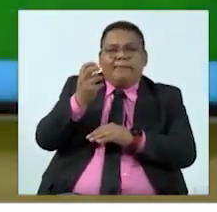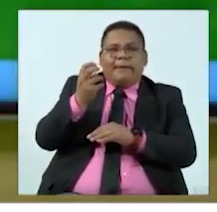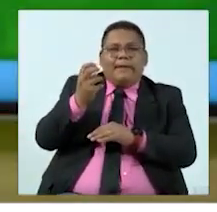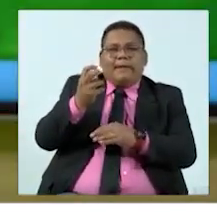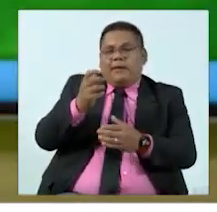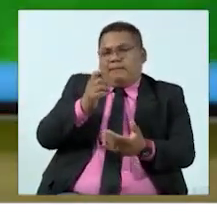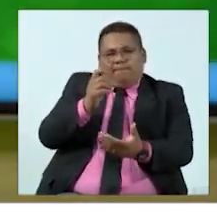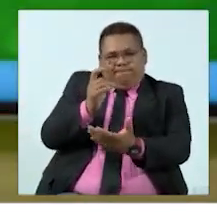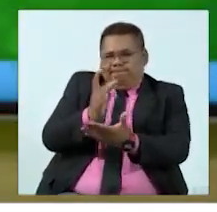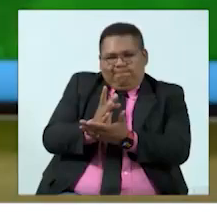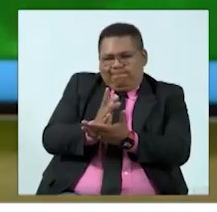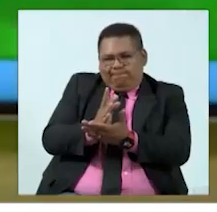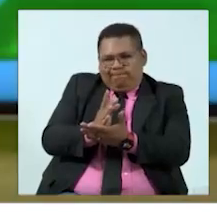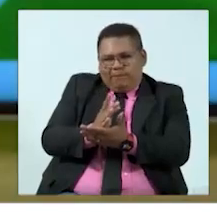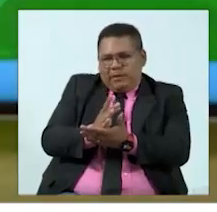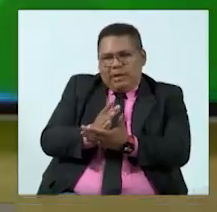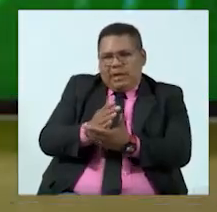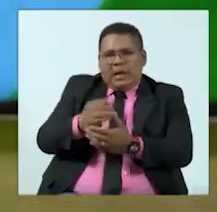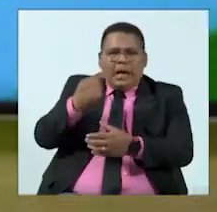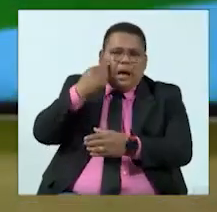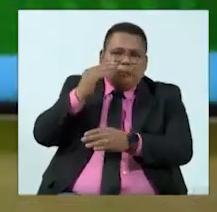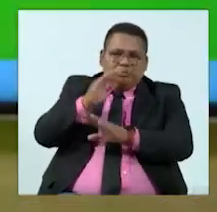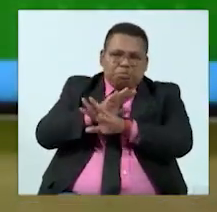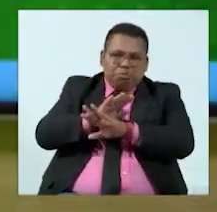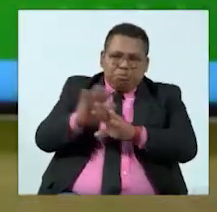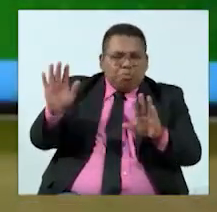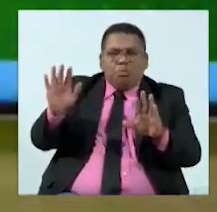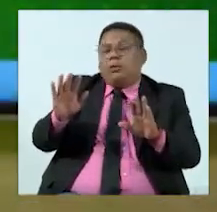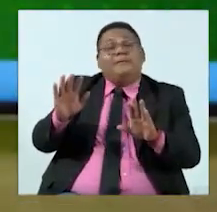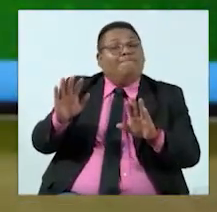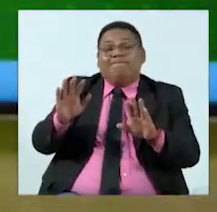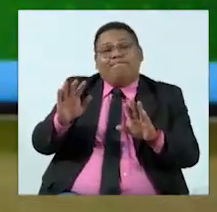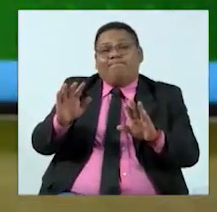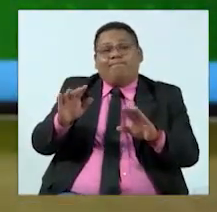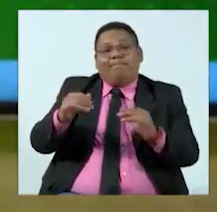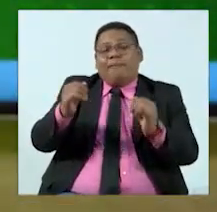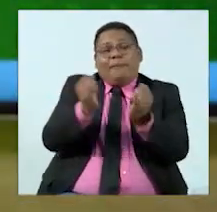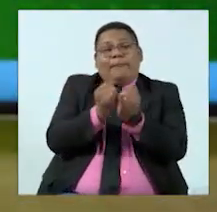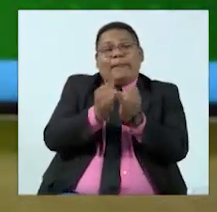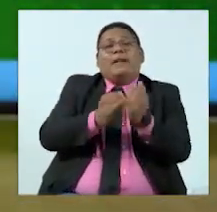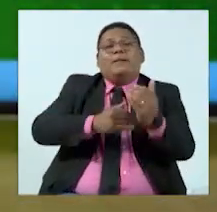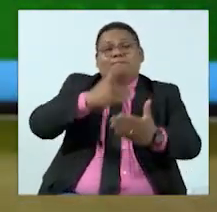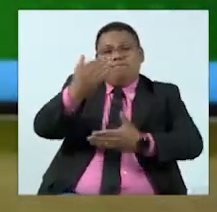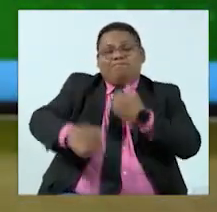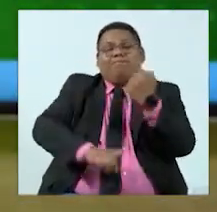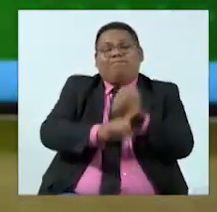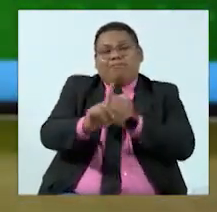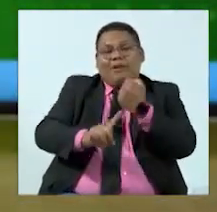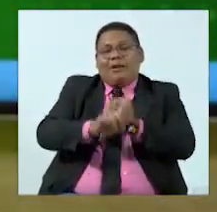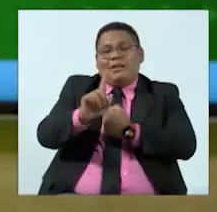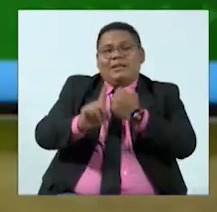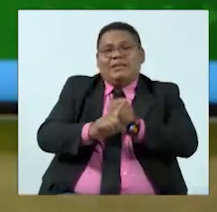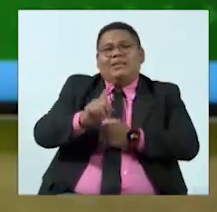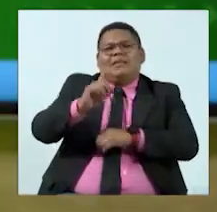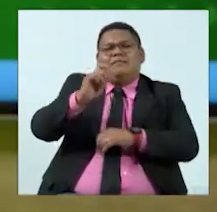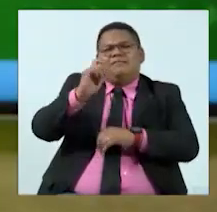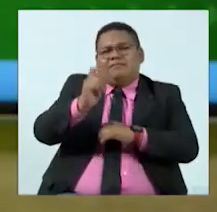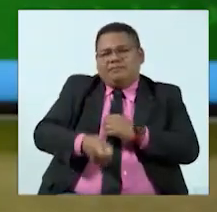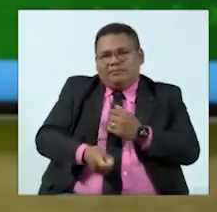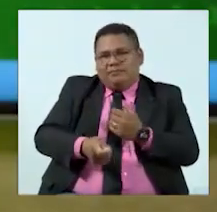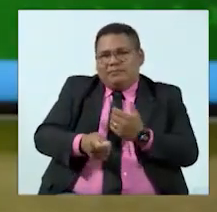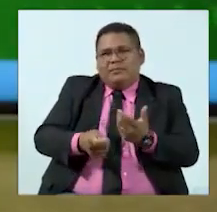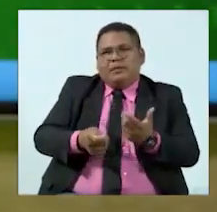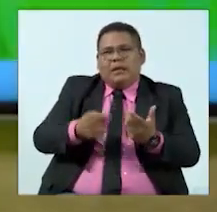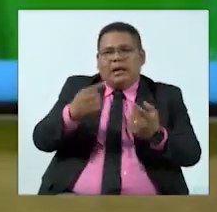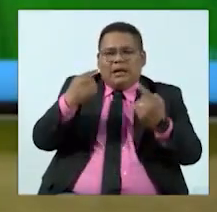más es la la la lesión que pudiéramos tener ahí no eso tiene complicaciones una complicación sencilla podemos hablar que puede ser